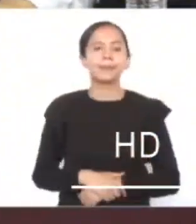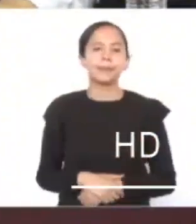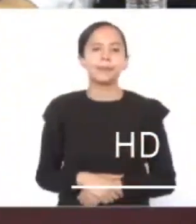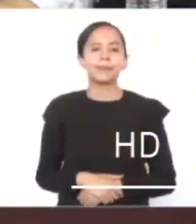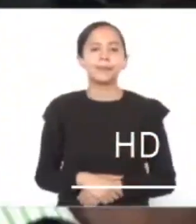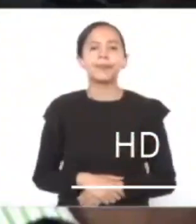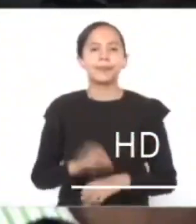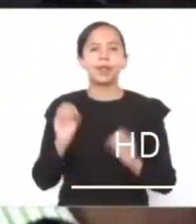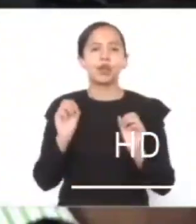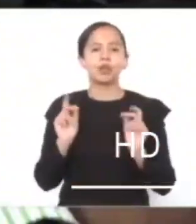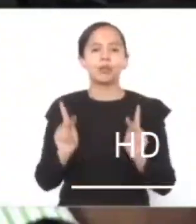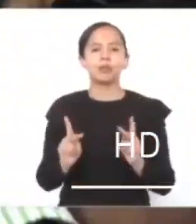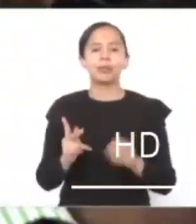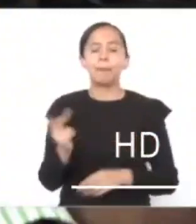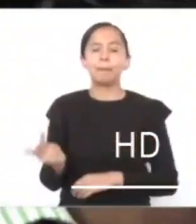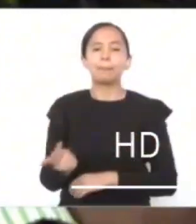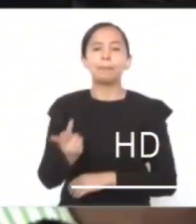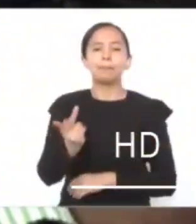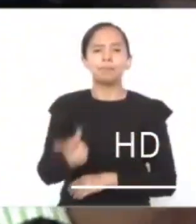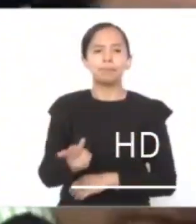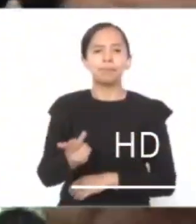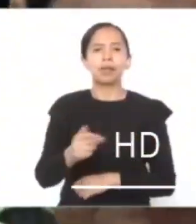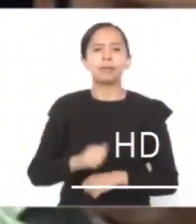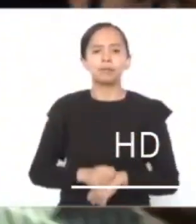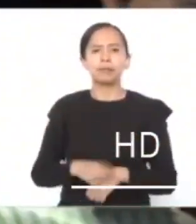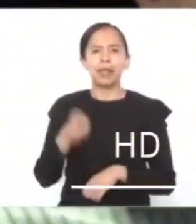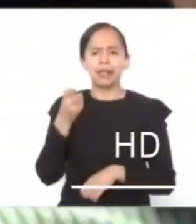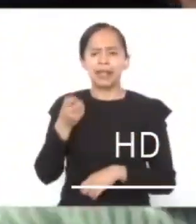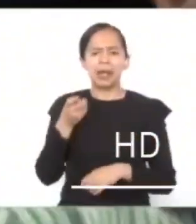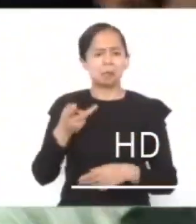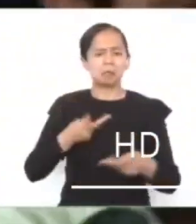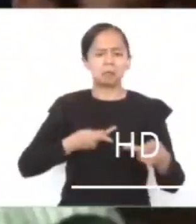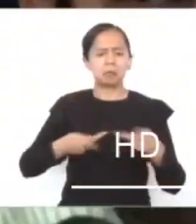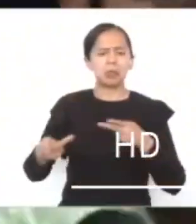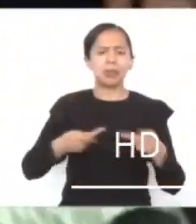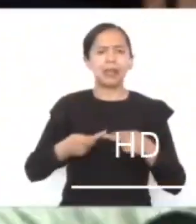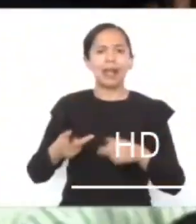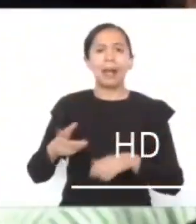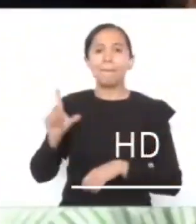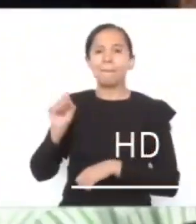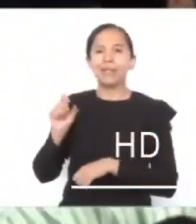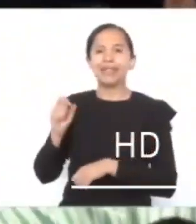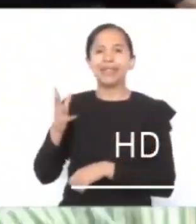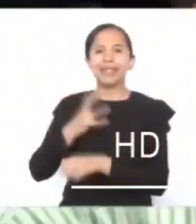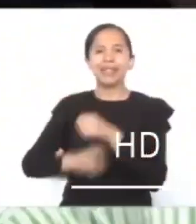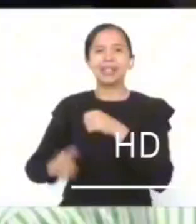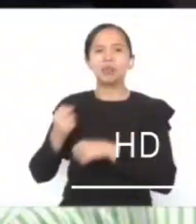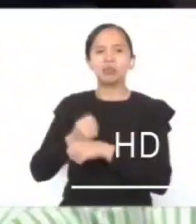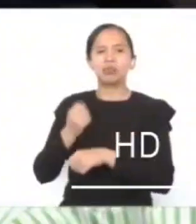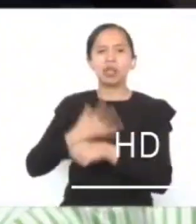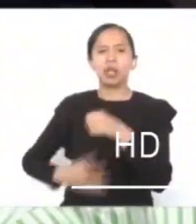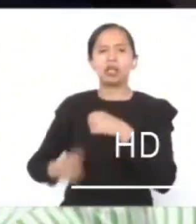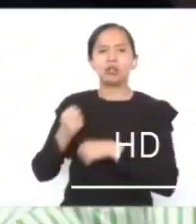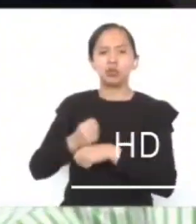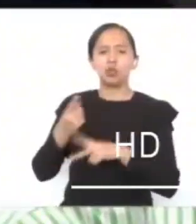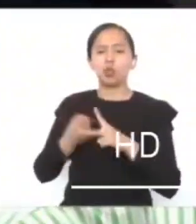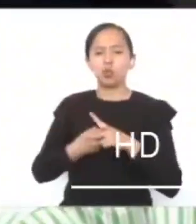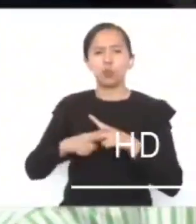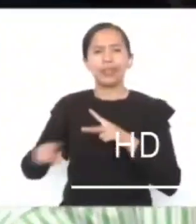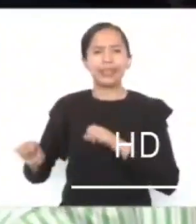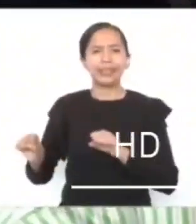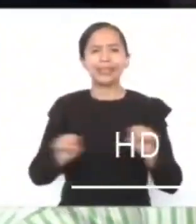Bien. También preguntarle sobre estos ejercicios, ya pues casi 20 años empezaron a realizar los simulacros en la Ciudad de